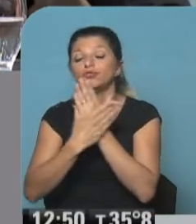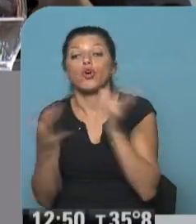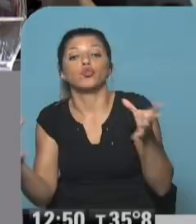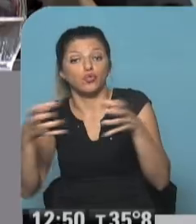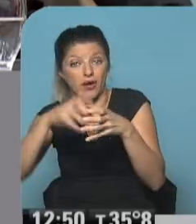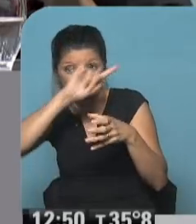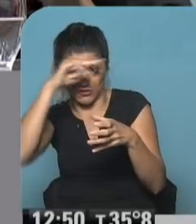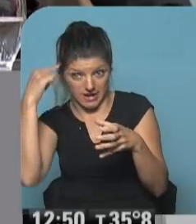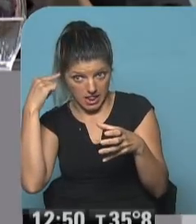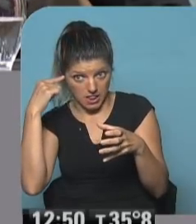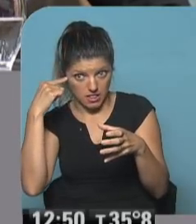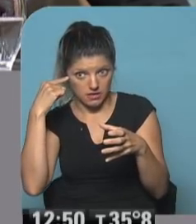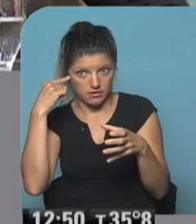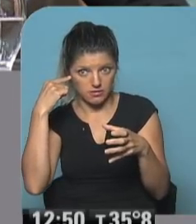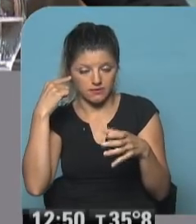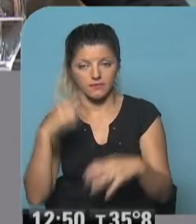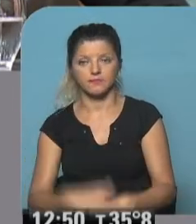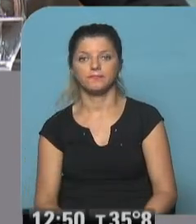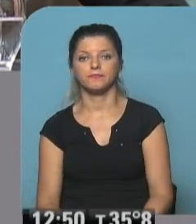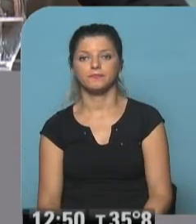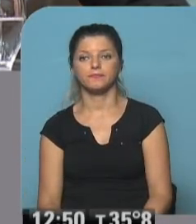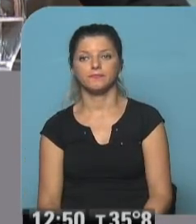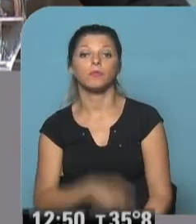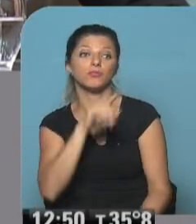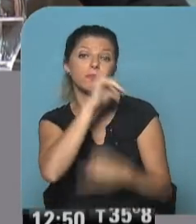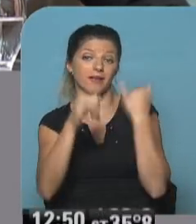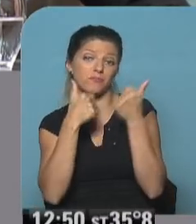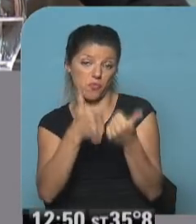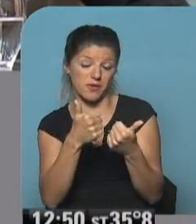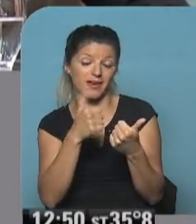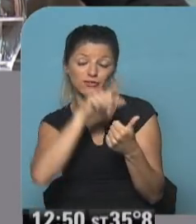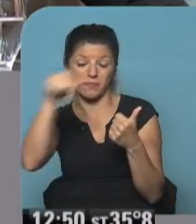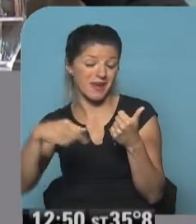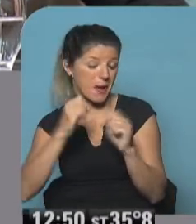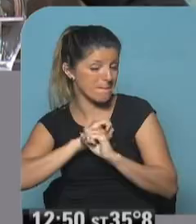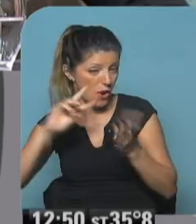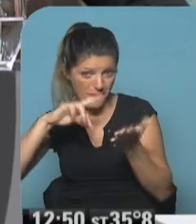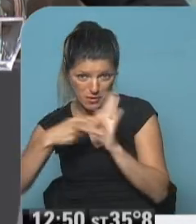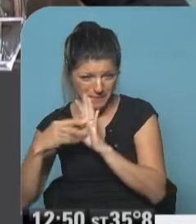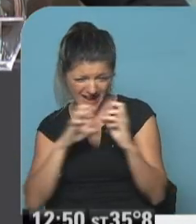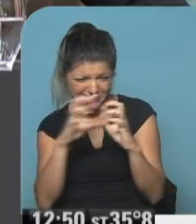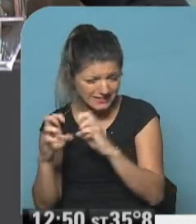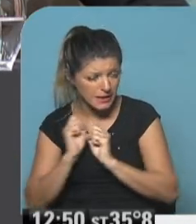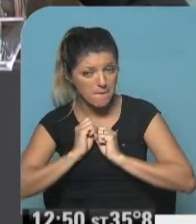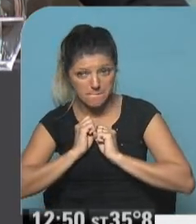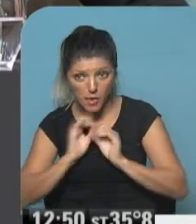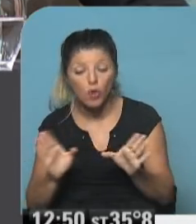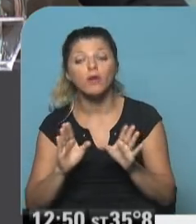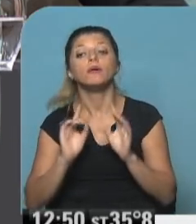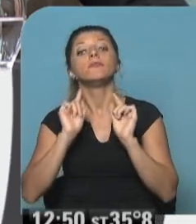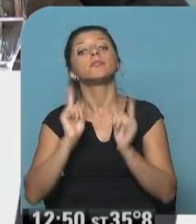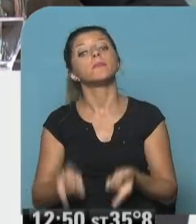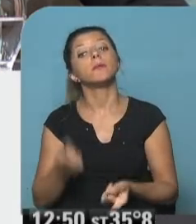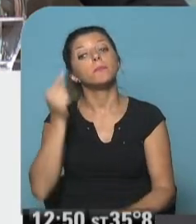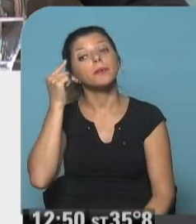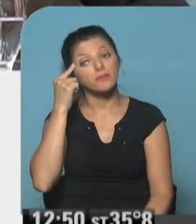en definitiva, termine, como bien decías, inflamando más la situación de crisis. A esto le tenemos que agregar que se